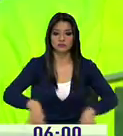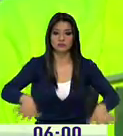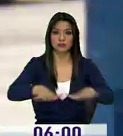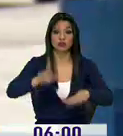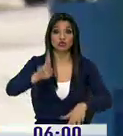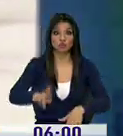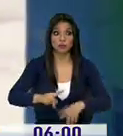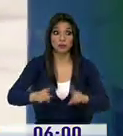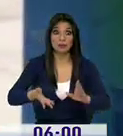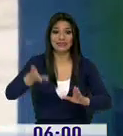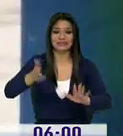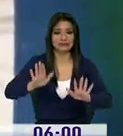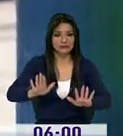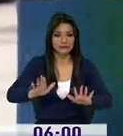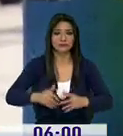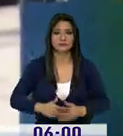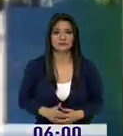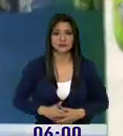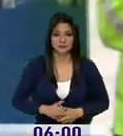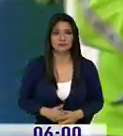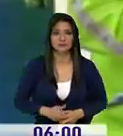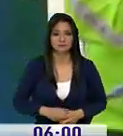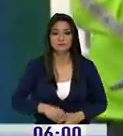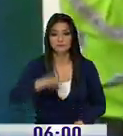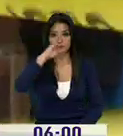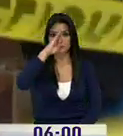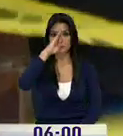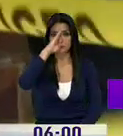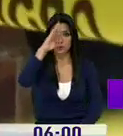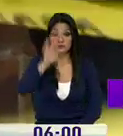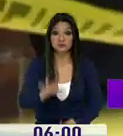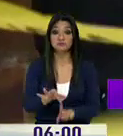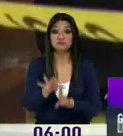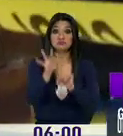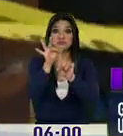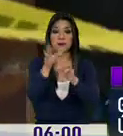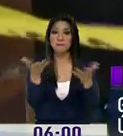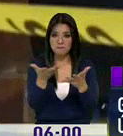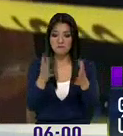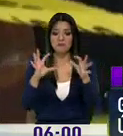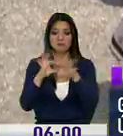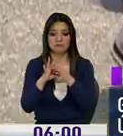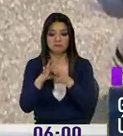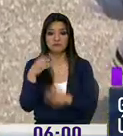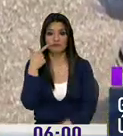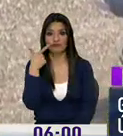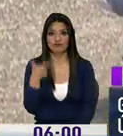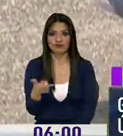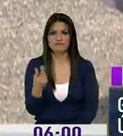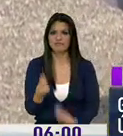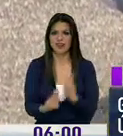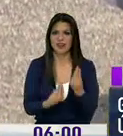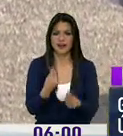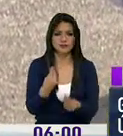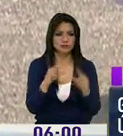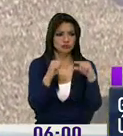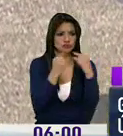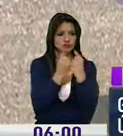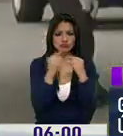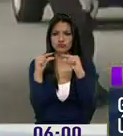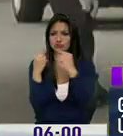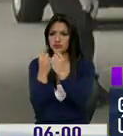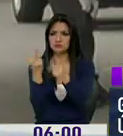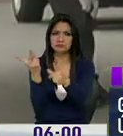violento. Por otro lado, las unidades especializadas en la institución del orden, junto a la Fiscalía, tratan de determinar qué grupos delictivos